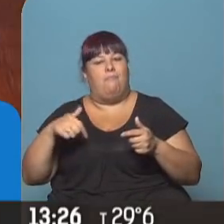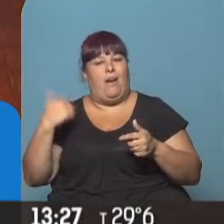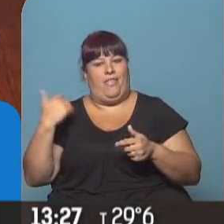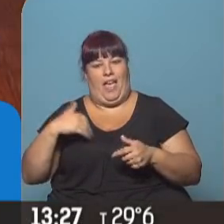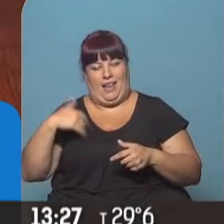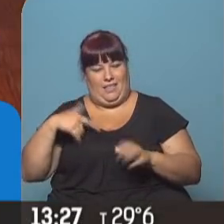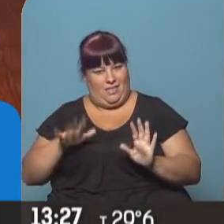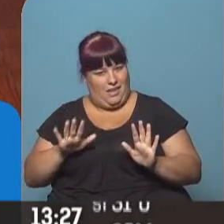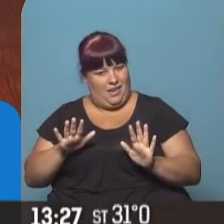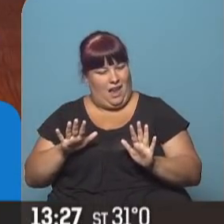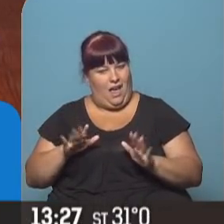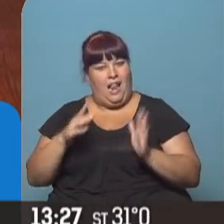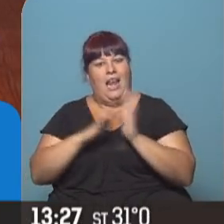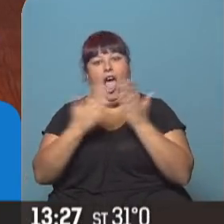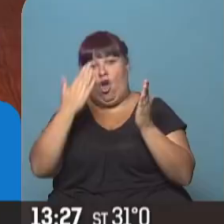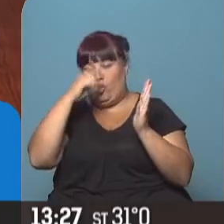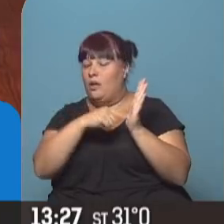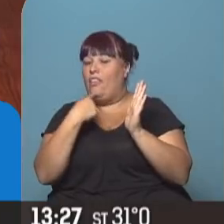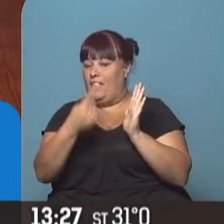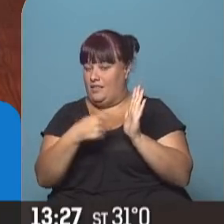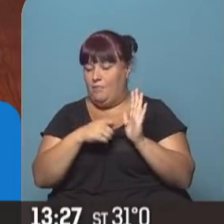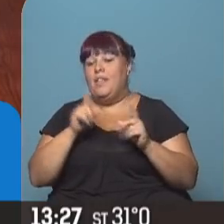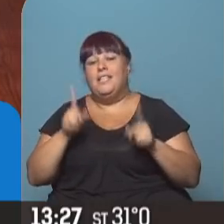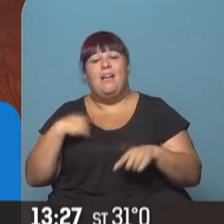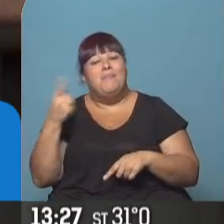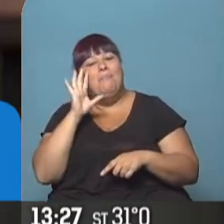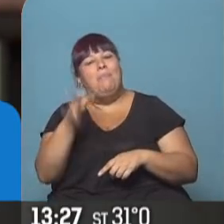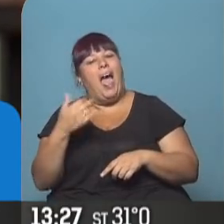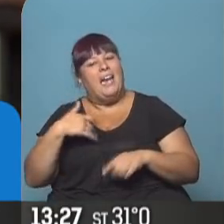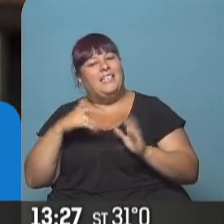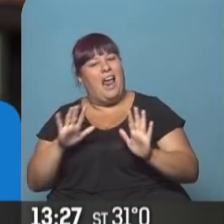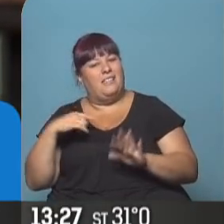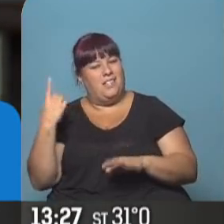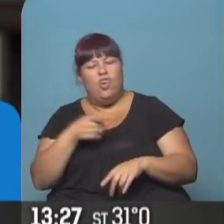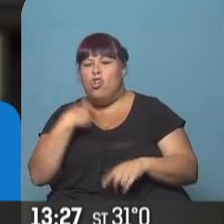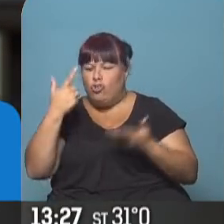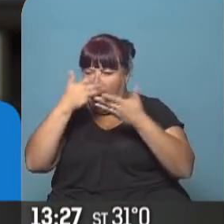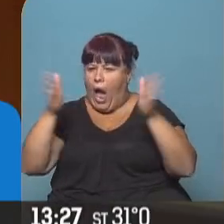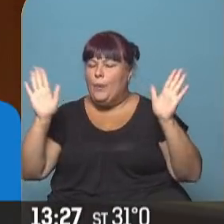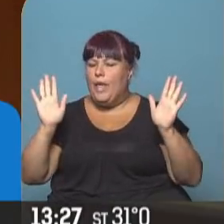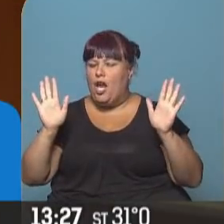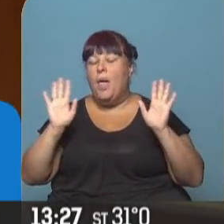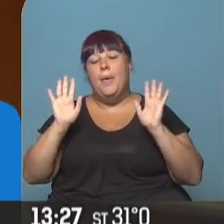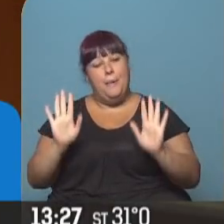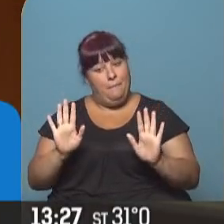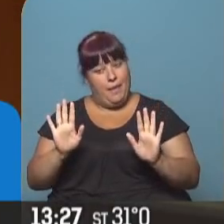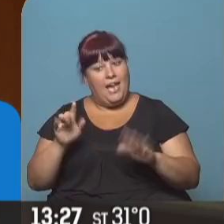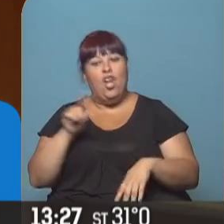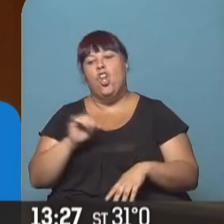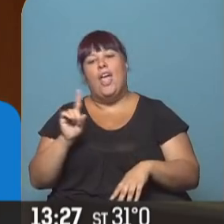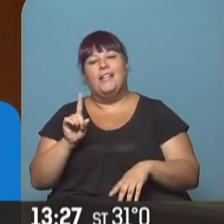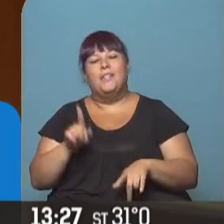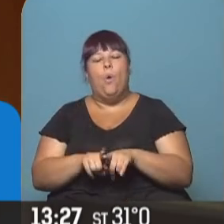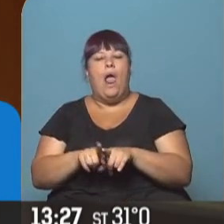de nuestro texto constitucional y el espíritu que uno ve en la Argentina. Nosotros somos abiertos. Ahora, esto no